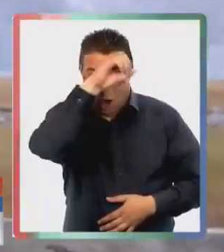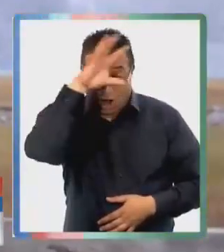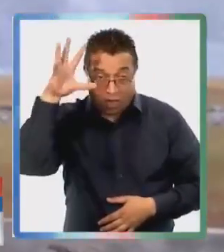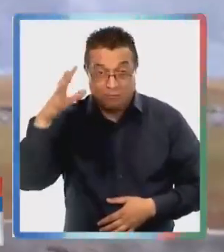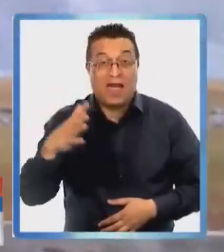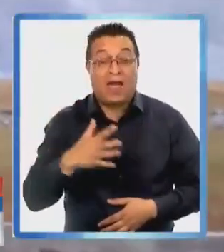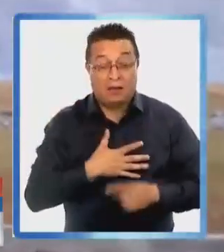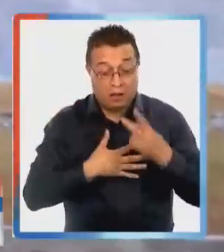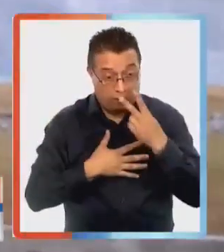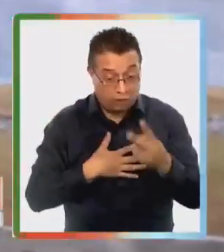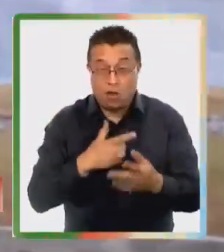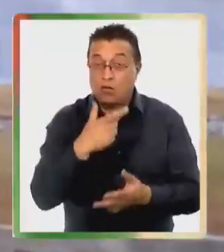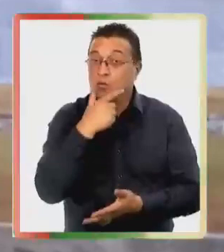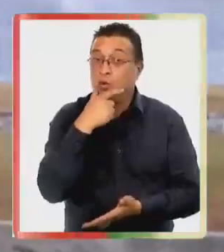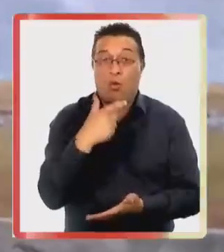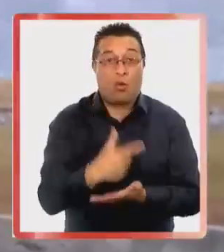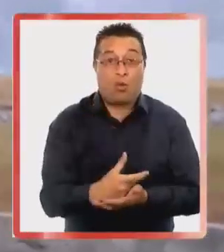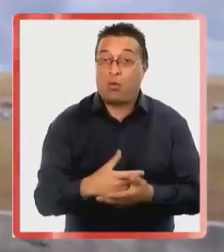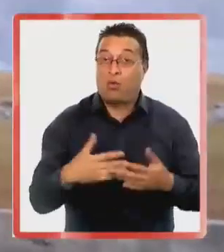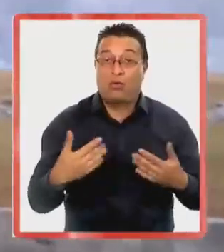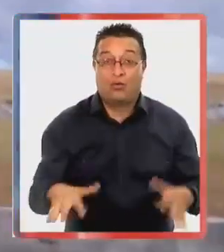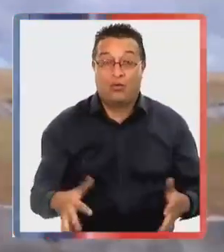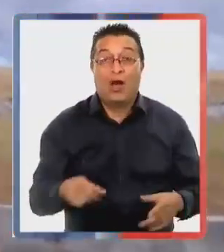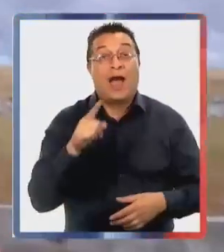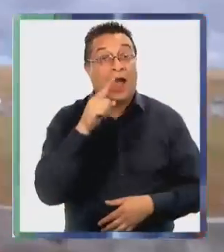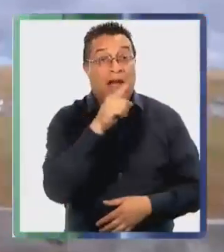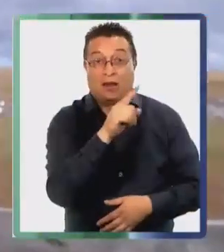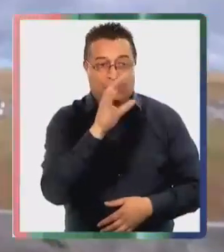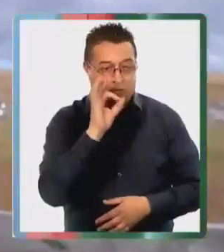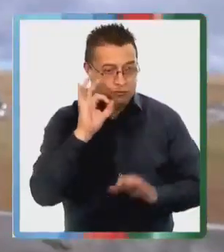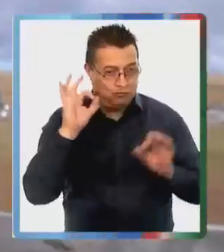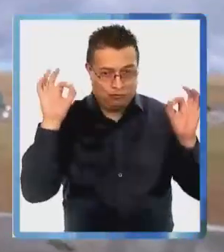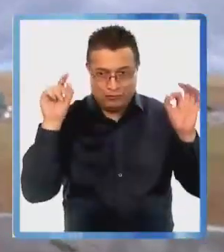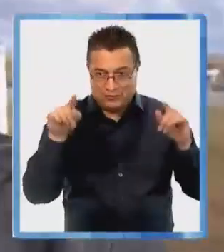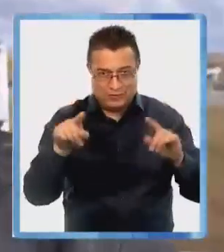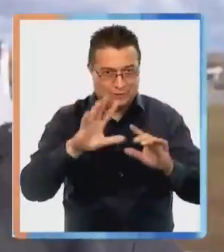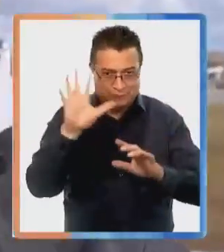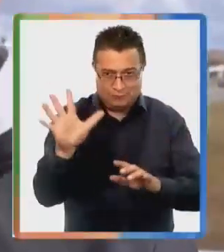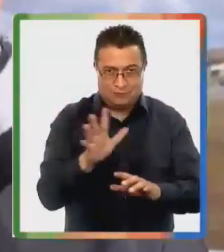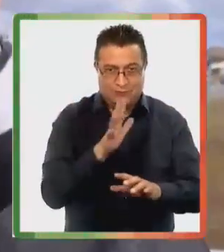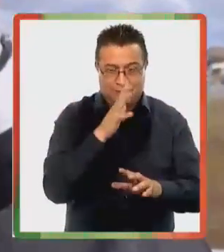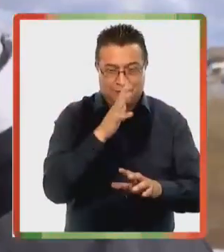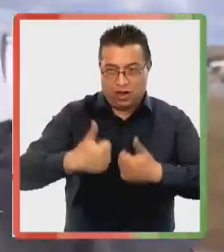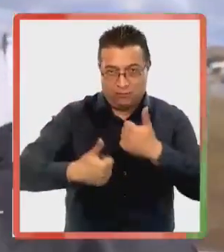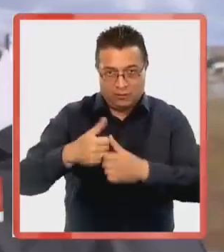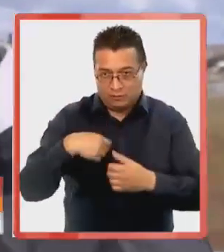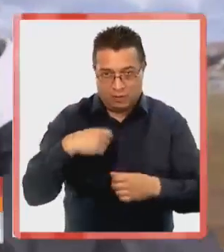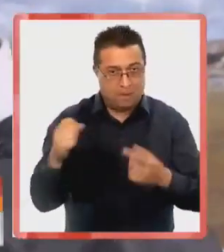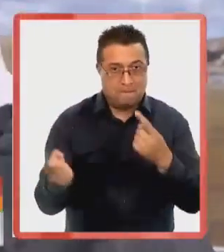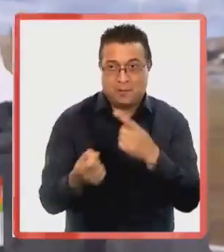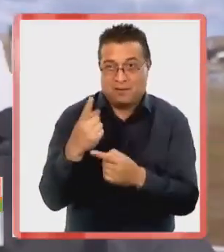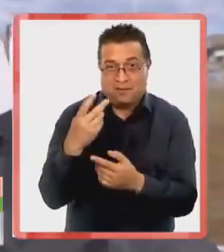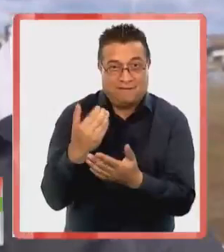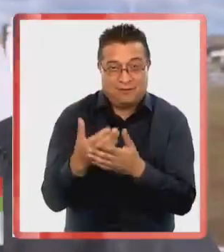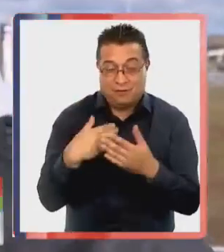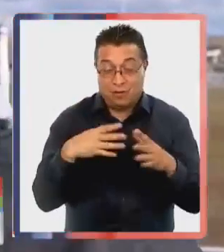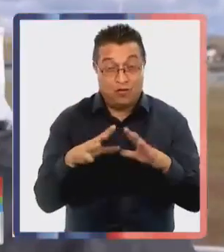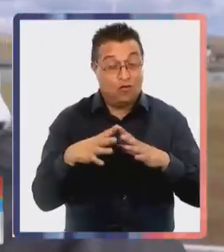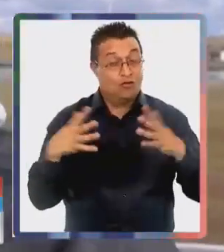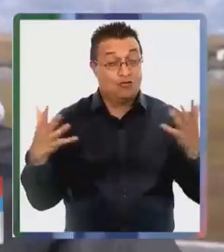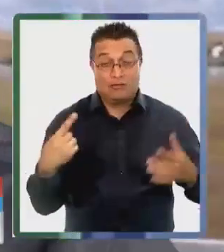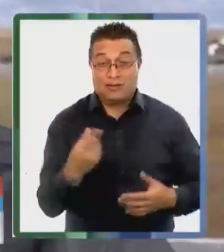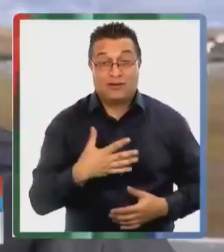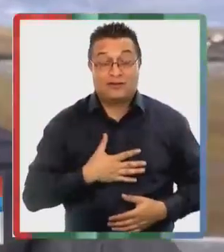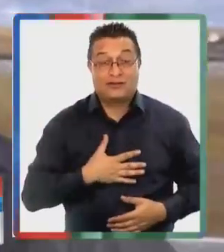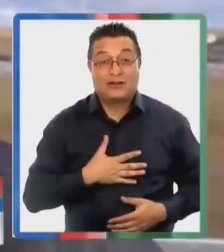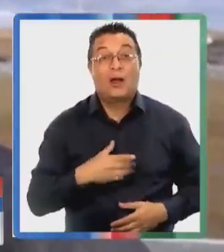para nada esta competencia, esto es muy asombroso para nosotros. La primera vez que vengo, sí, soy de la octava región y estar